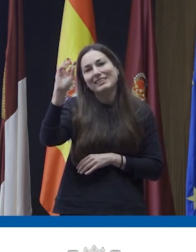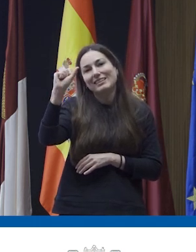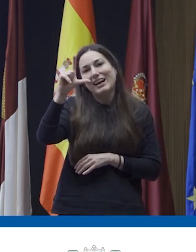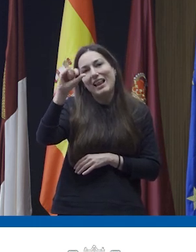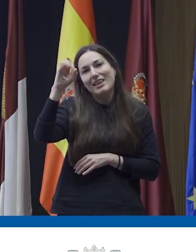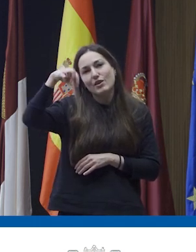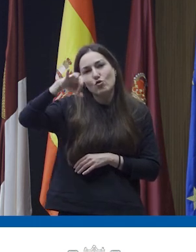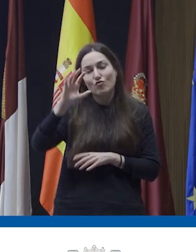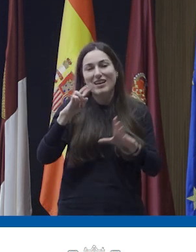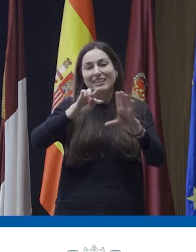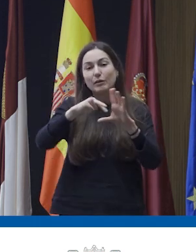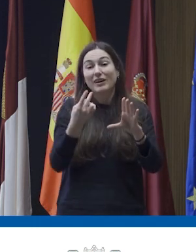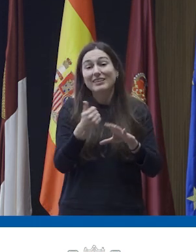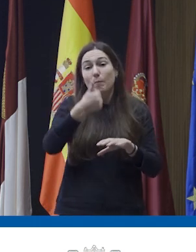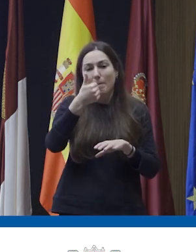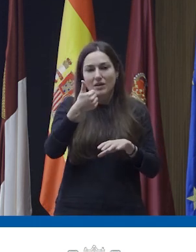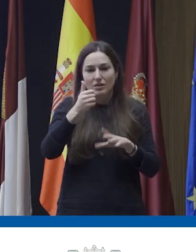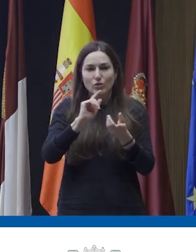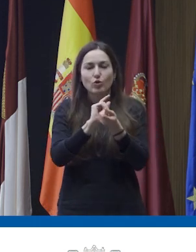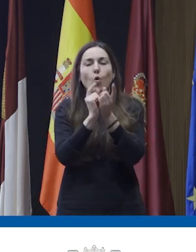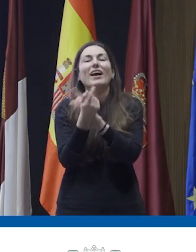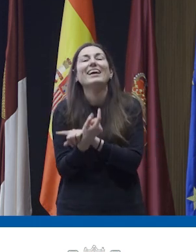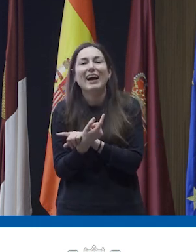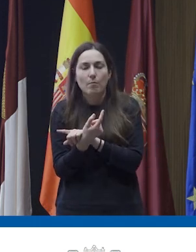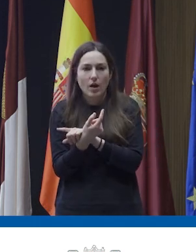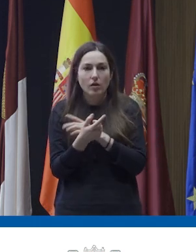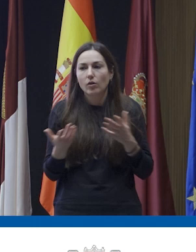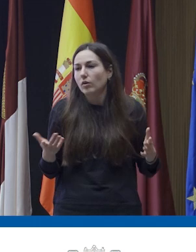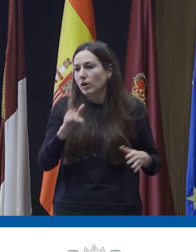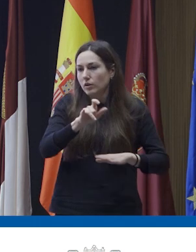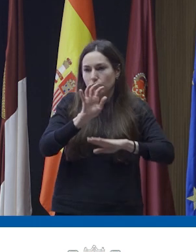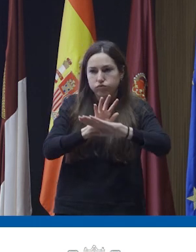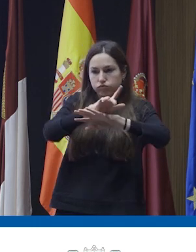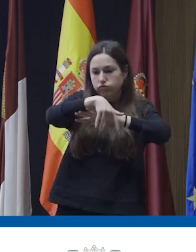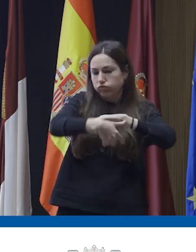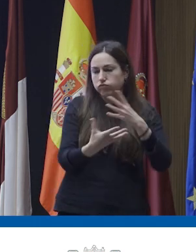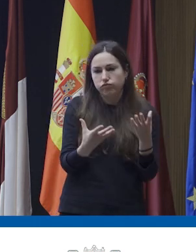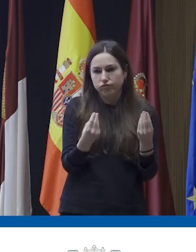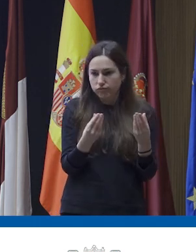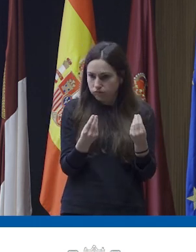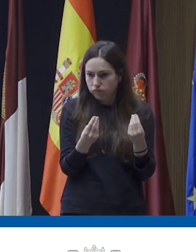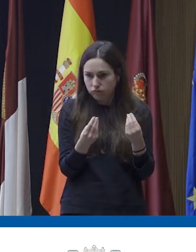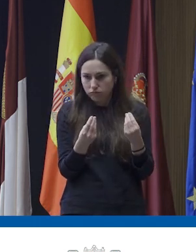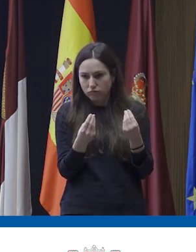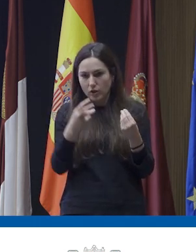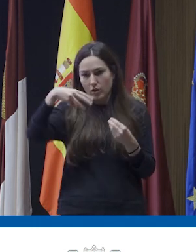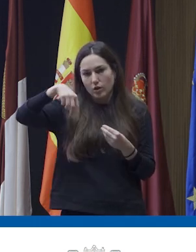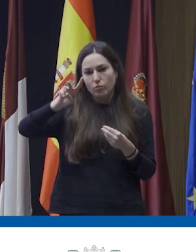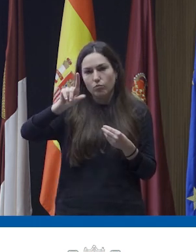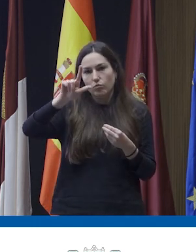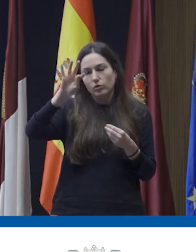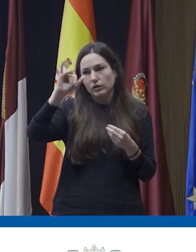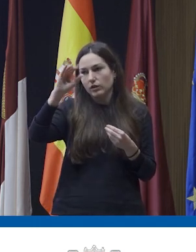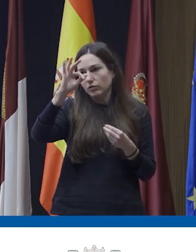porque cambia el procesamiento de la imagen. Entonces, un paciente que tenga mucha catarata y se quiera operar de una multifocal, por lo general va a ver